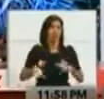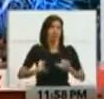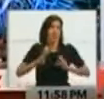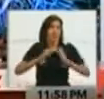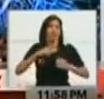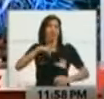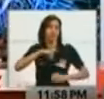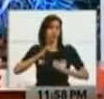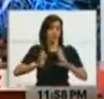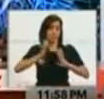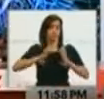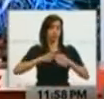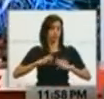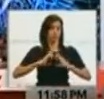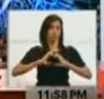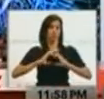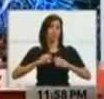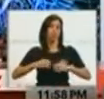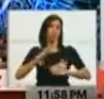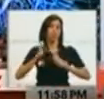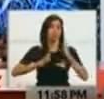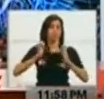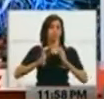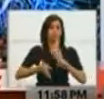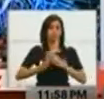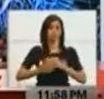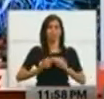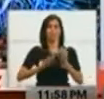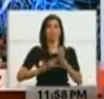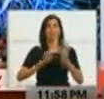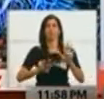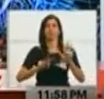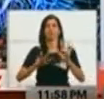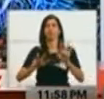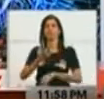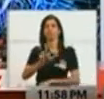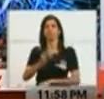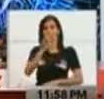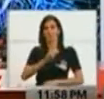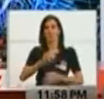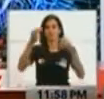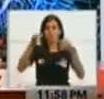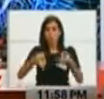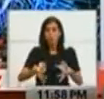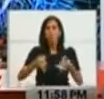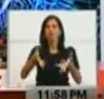Si no tienen su corazoncito. Año 83. Este año es el año de los Tiburones de la Guaira.